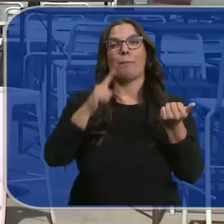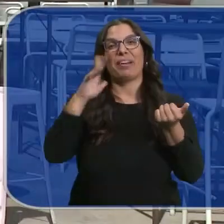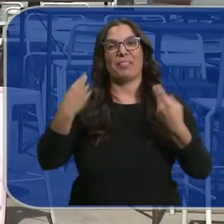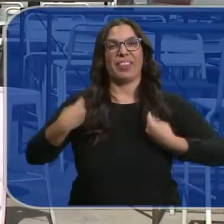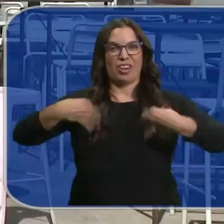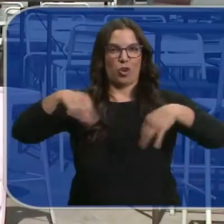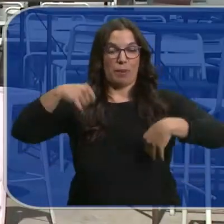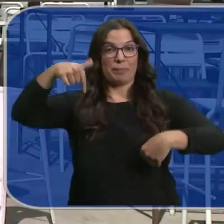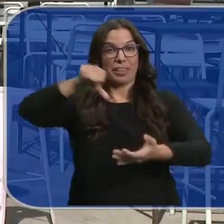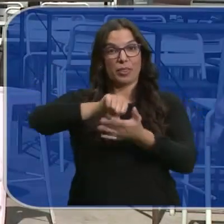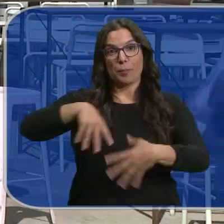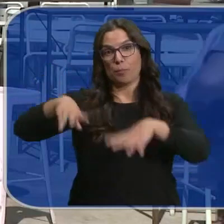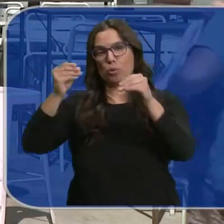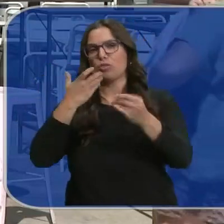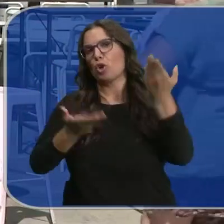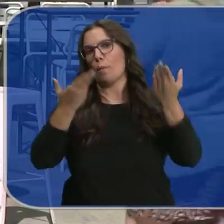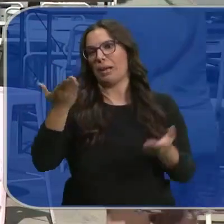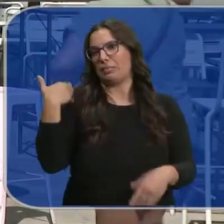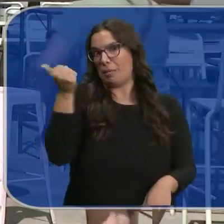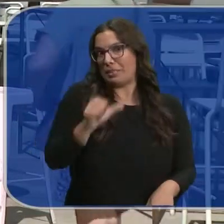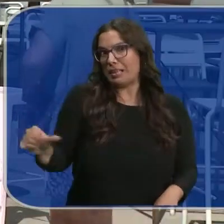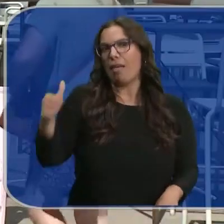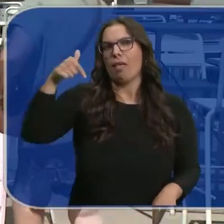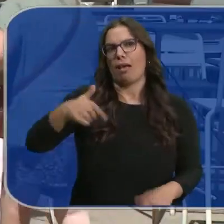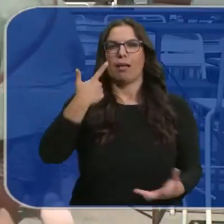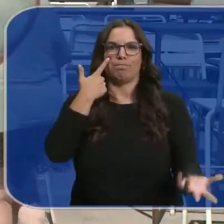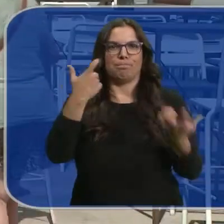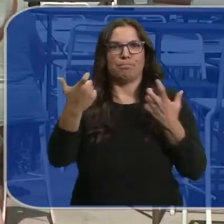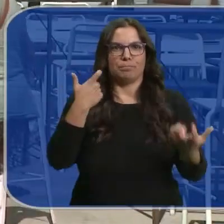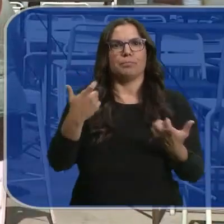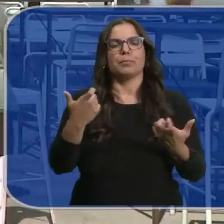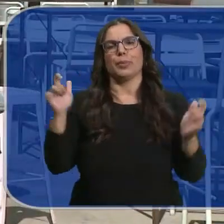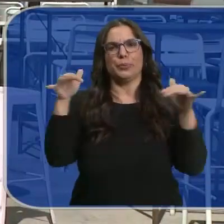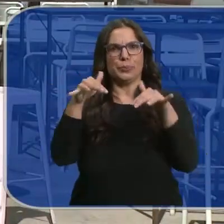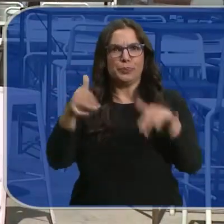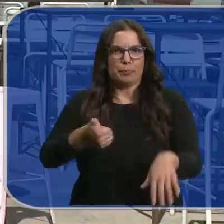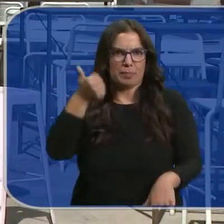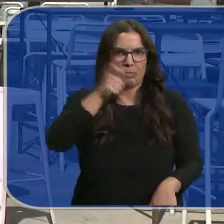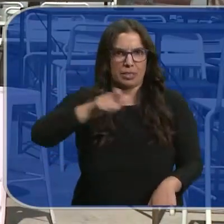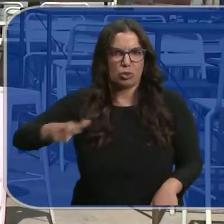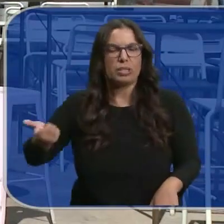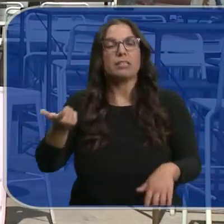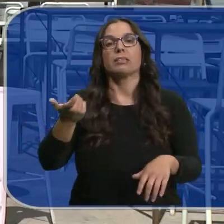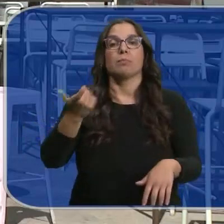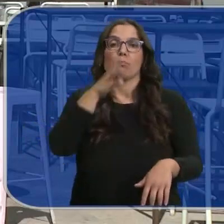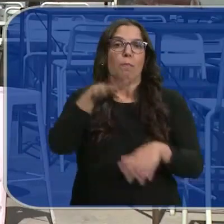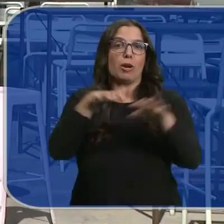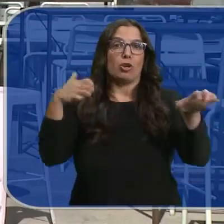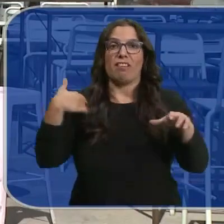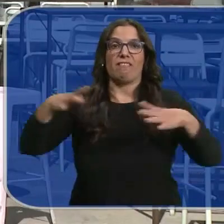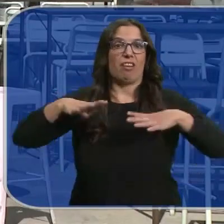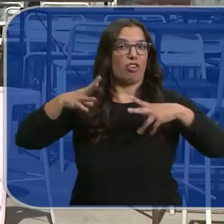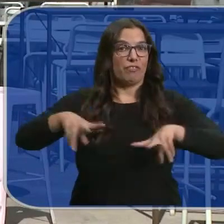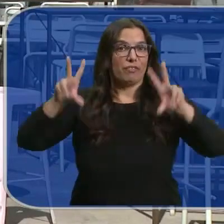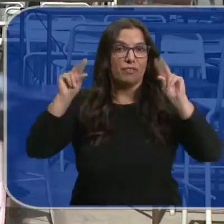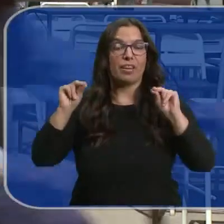ejemplo, aquí en Burgos, si lo comparamos con la semana anterior, se puede observar una mayor afluencia de gente. Y es que la mayoría ya han